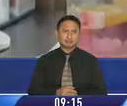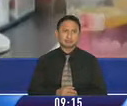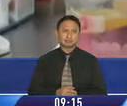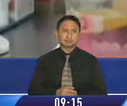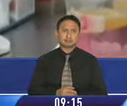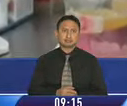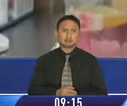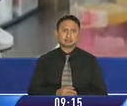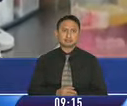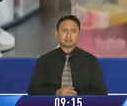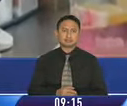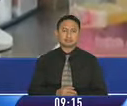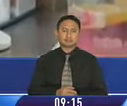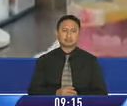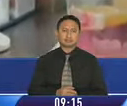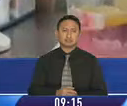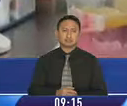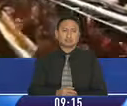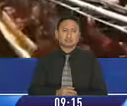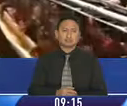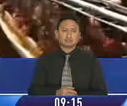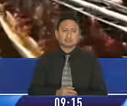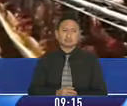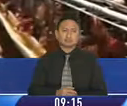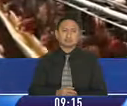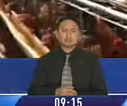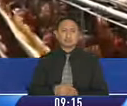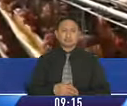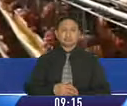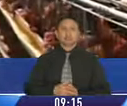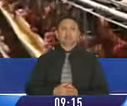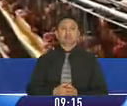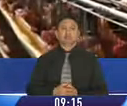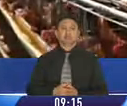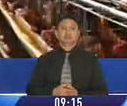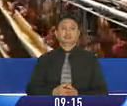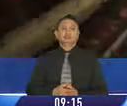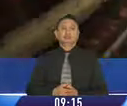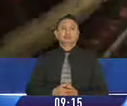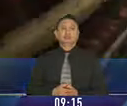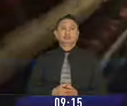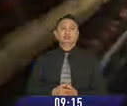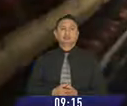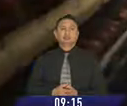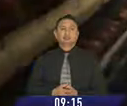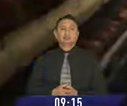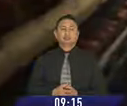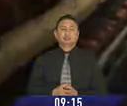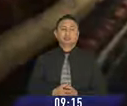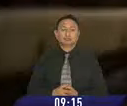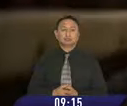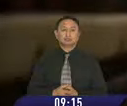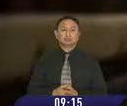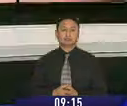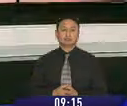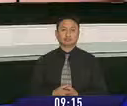sin ninguna secuela. Con cámara de Javier García, informó Jorge